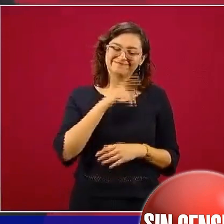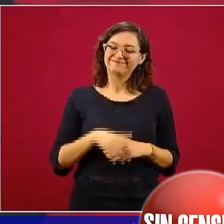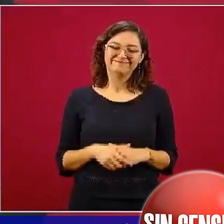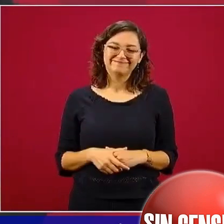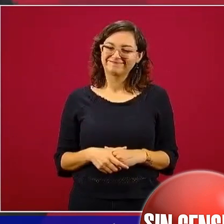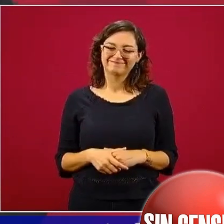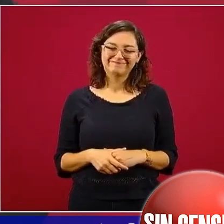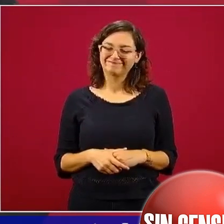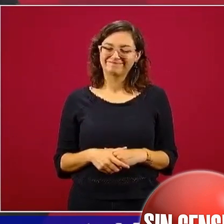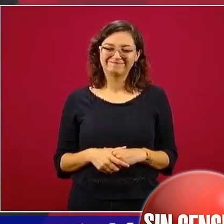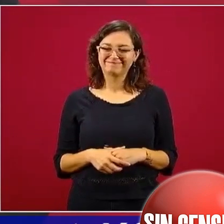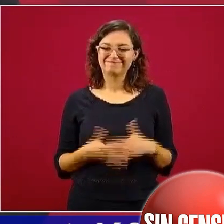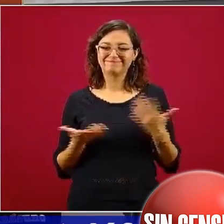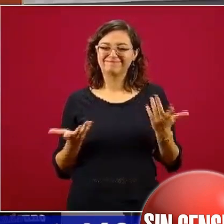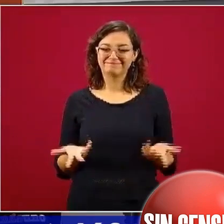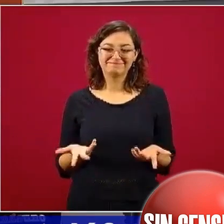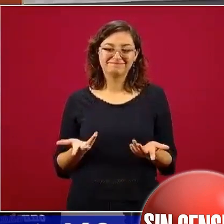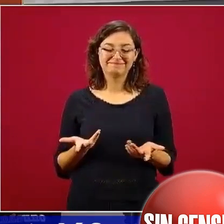se piensa,